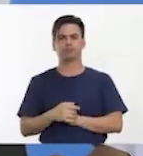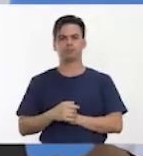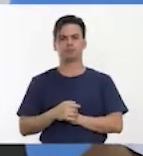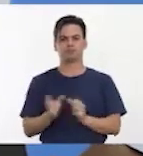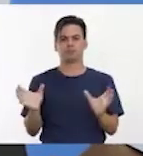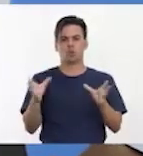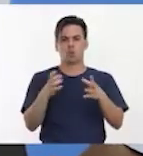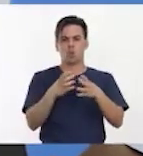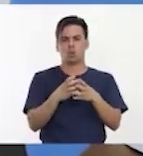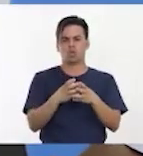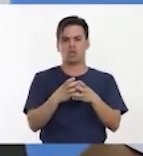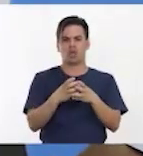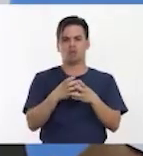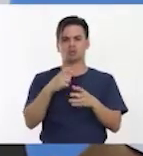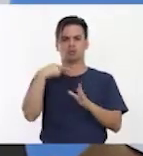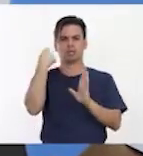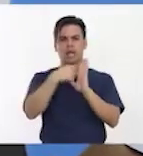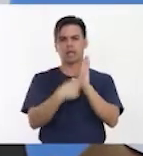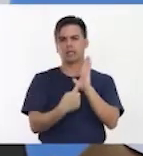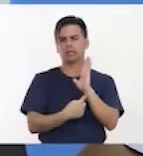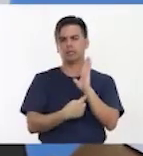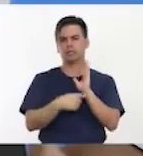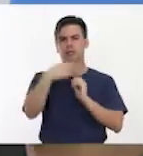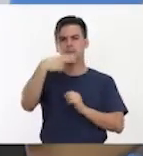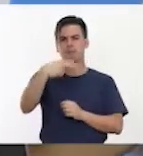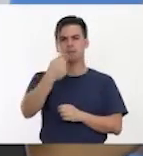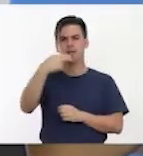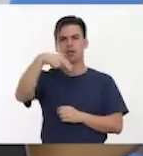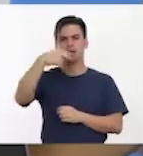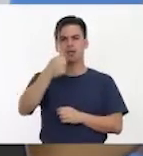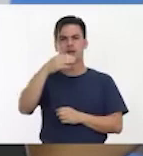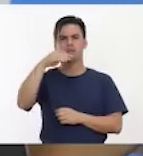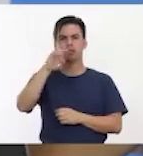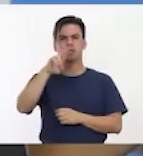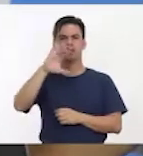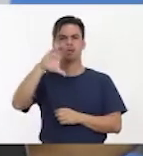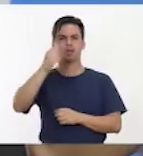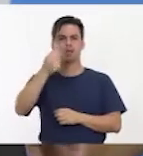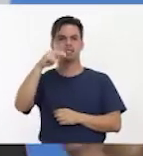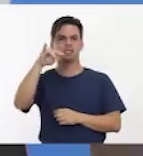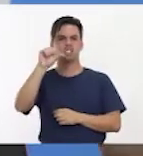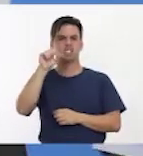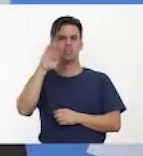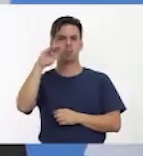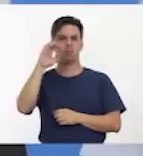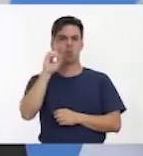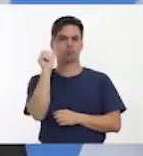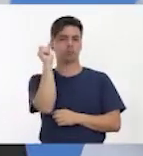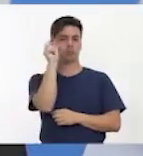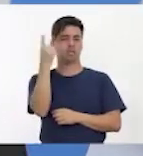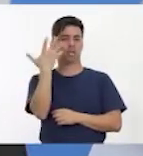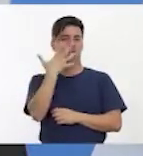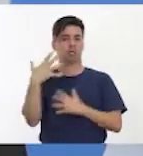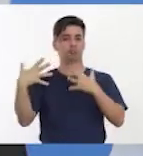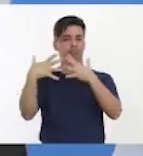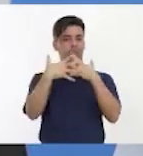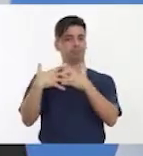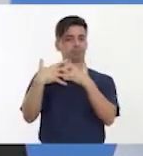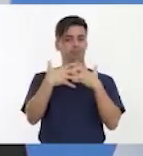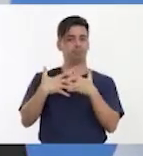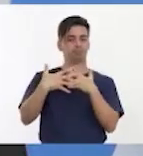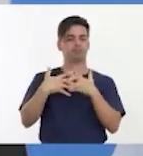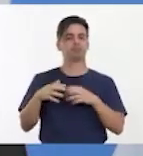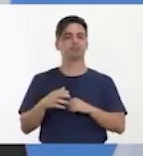panamericanismo, impulsada por los Estados Unidos. Veamos en pantalla una síntesis de qué es